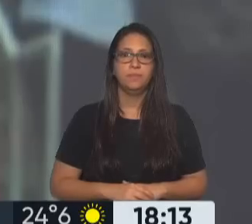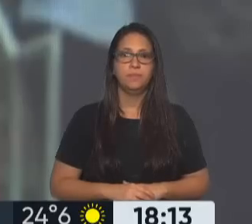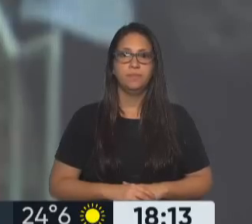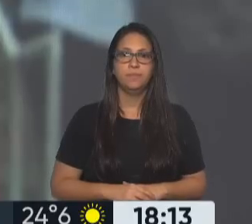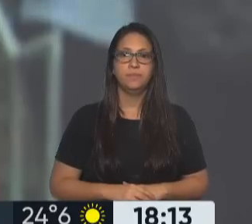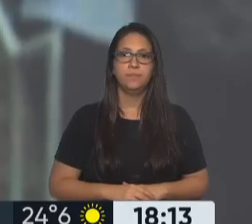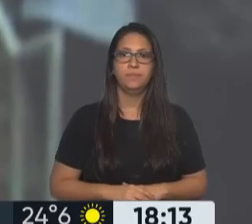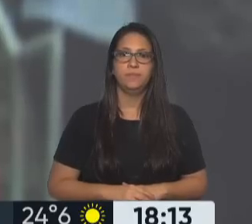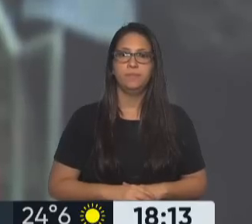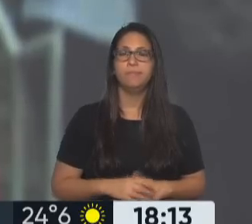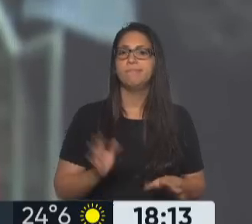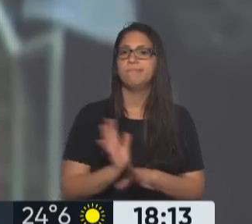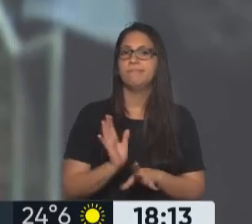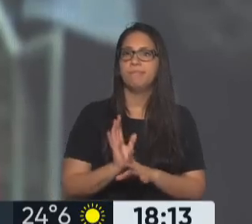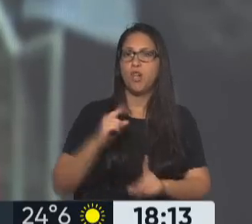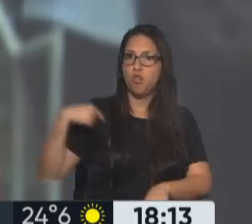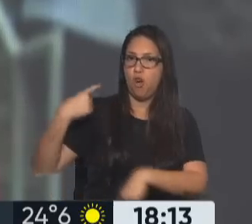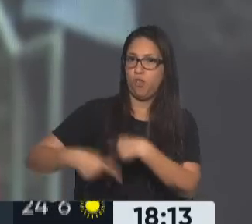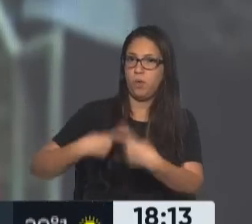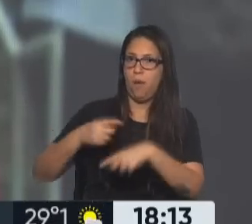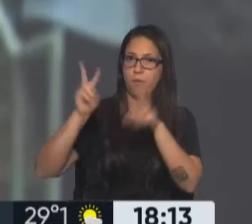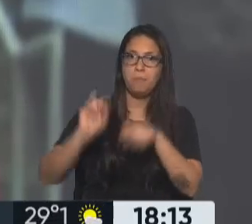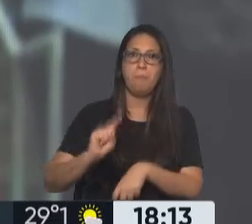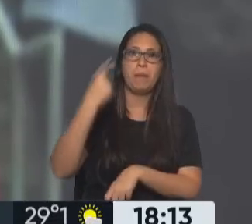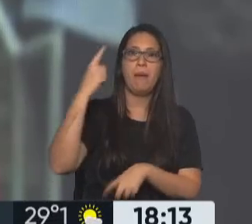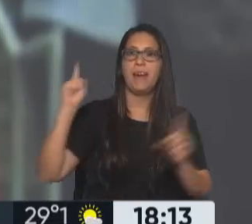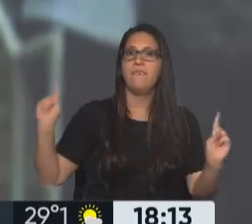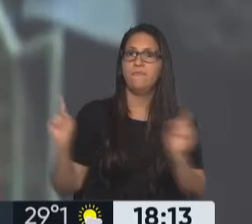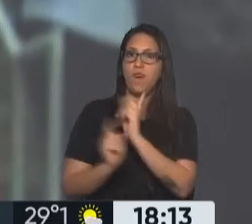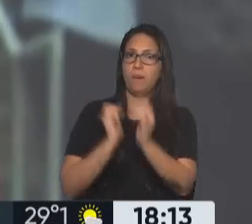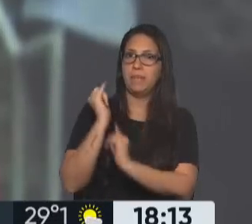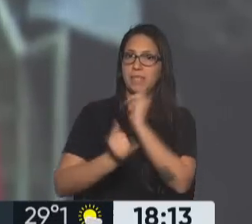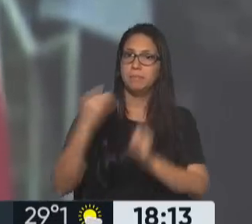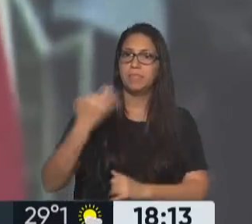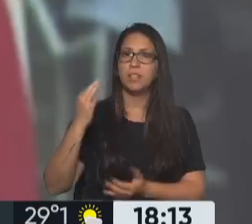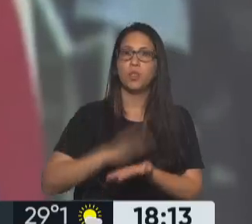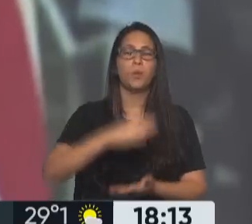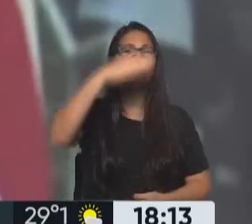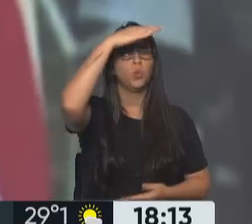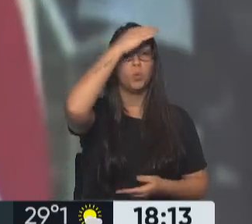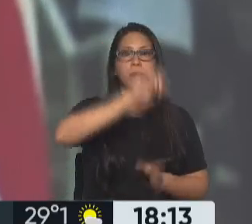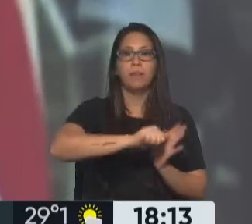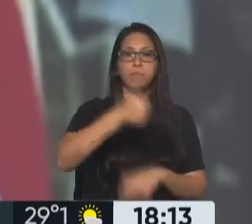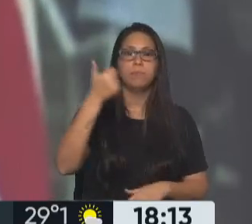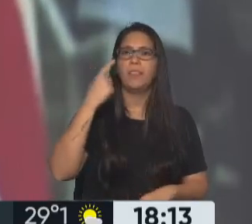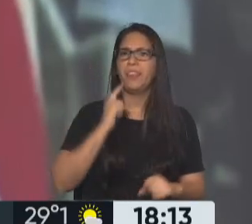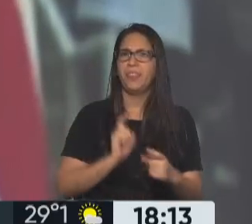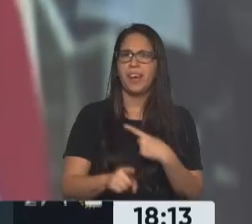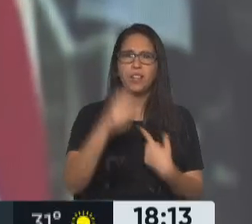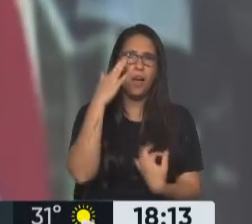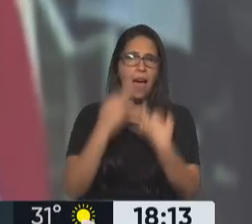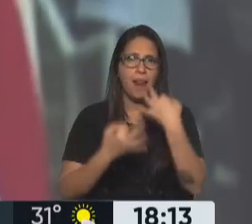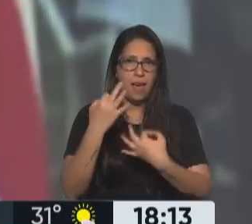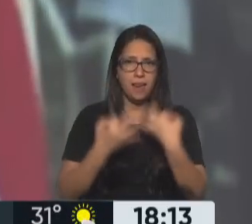Bueno, una suerte de continuidad de este informe especial, primer informe especial sobre la victoria de Donald Trump. Nos metemos ya mismo a analizar la